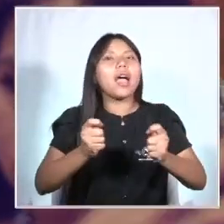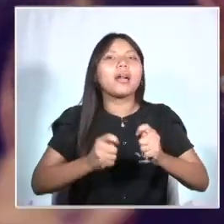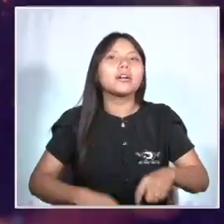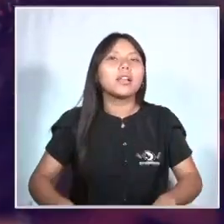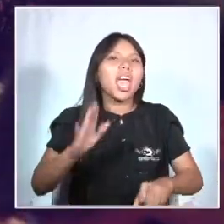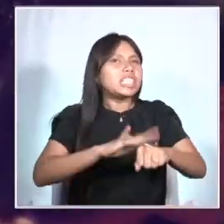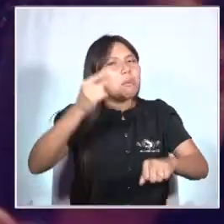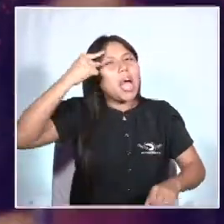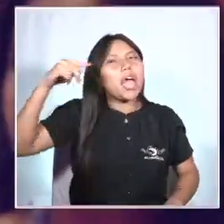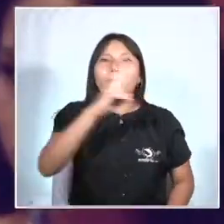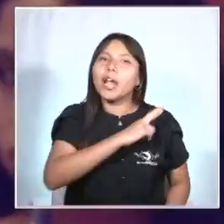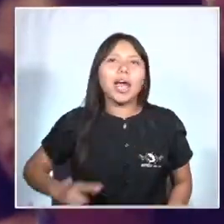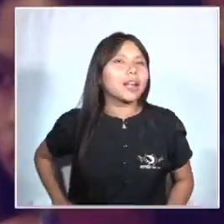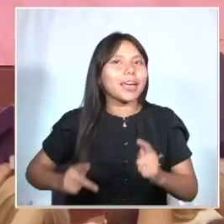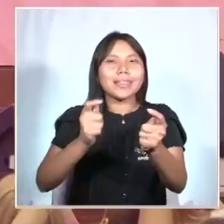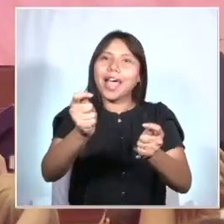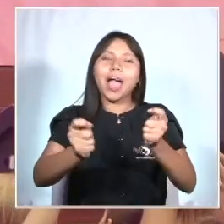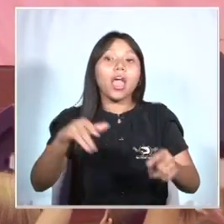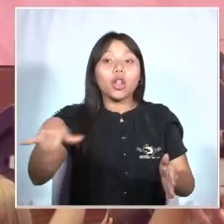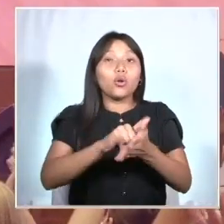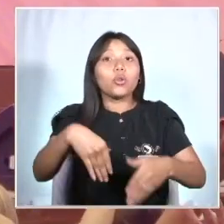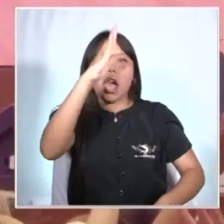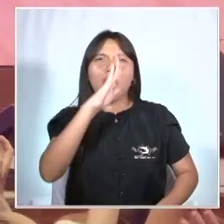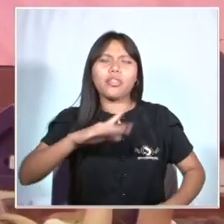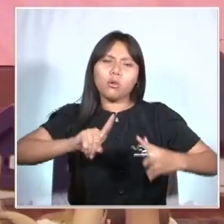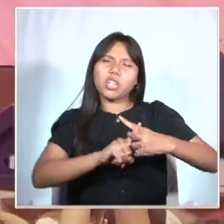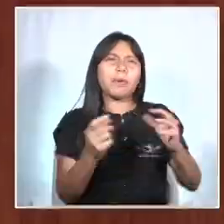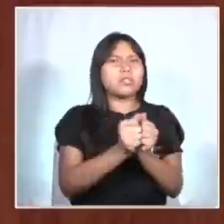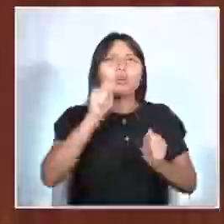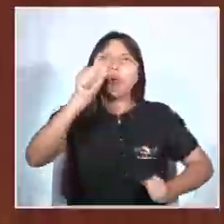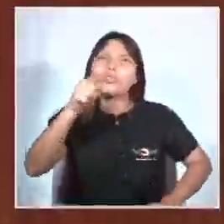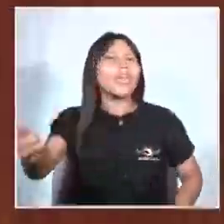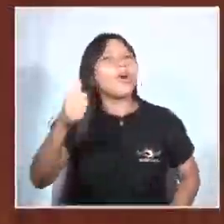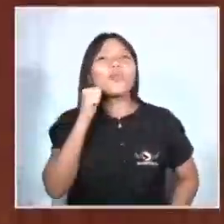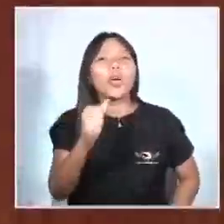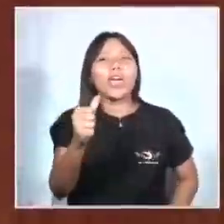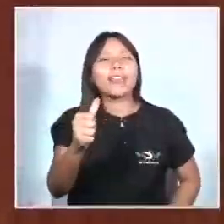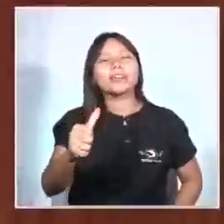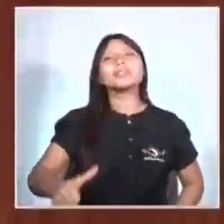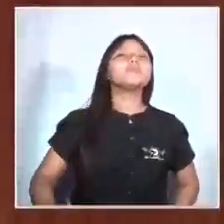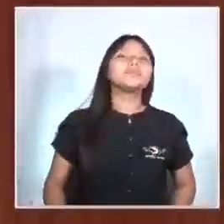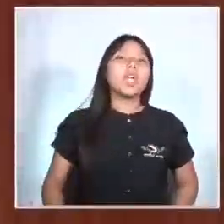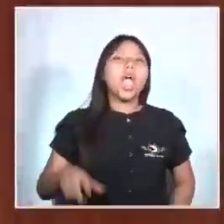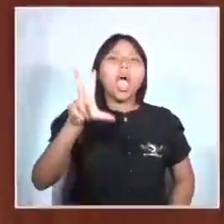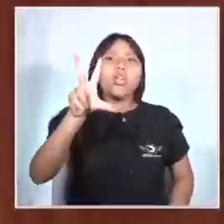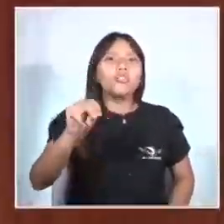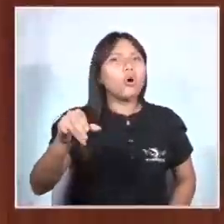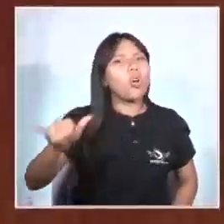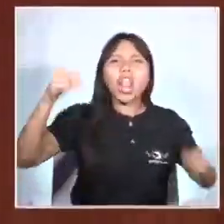Posicionada para reinar. Lo que Dios empezó contigo, mujer, no hay